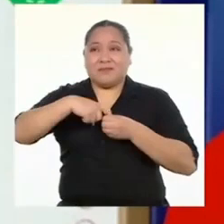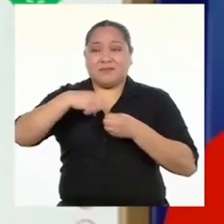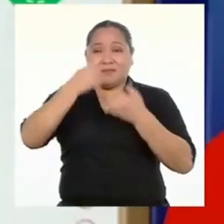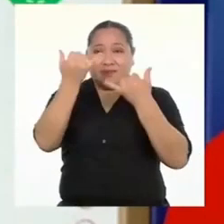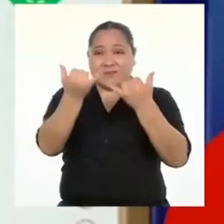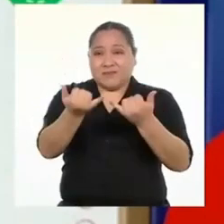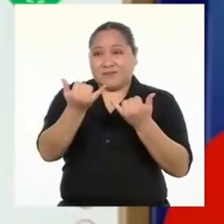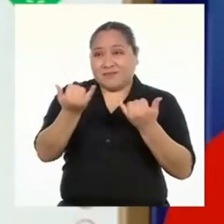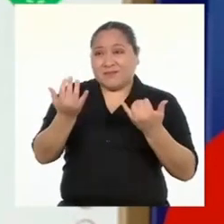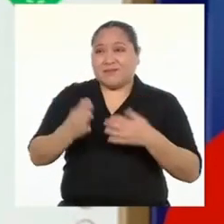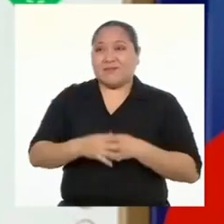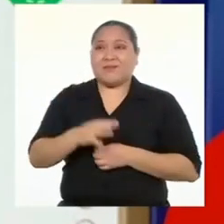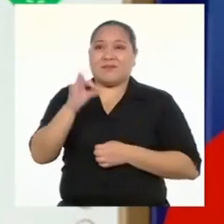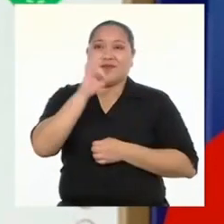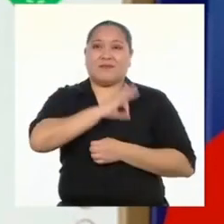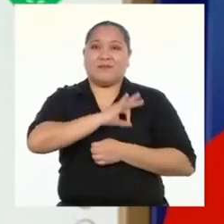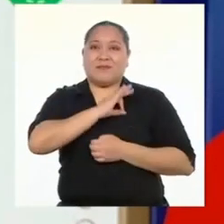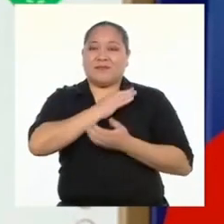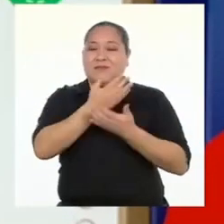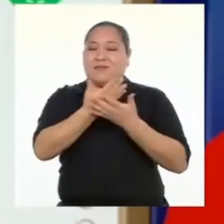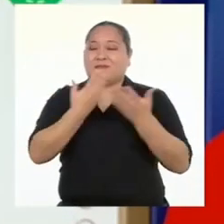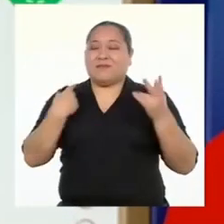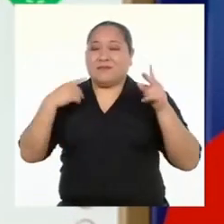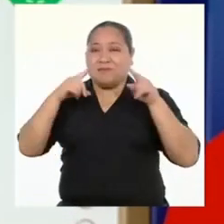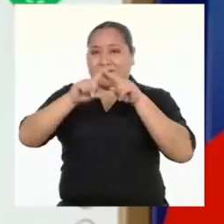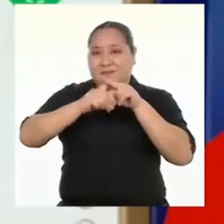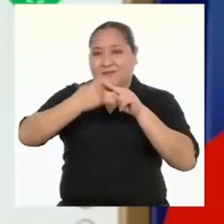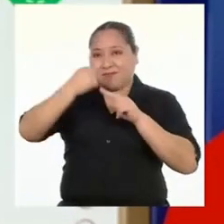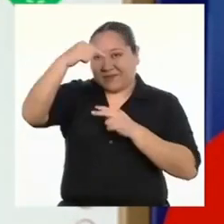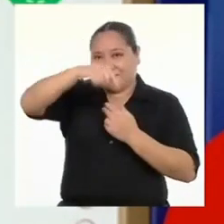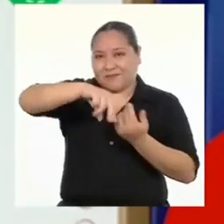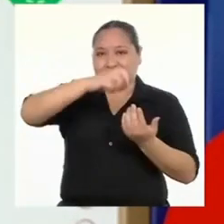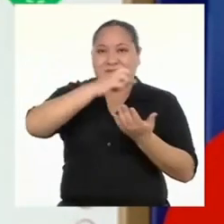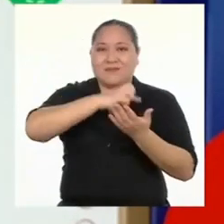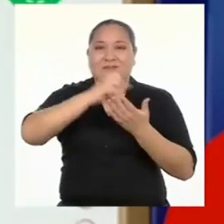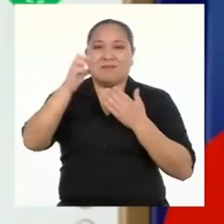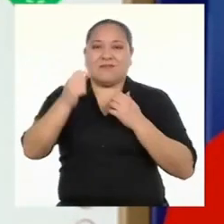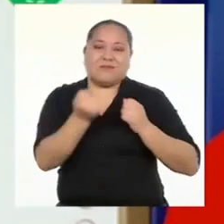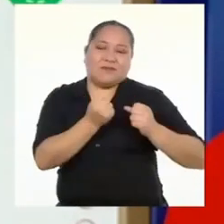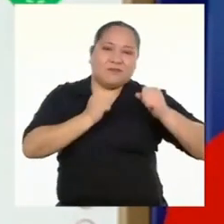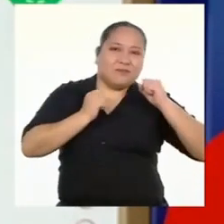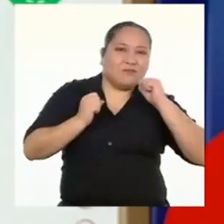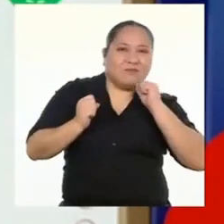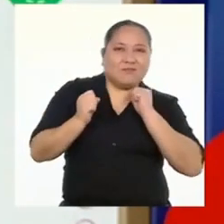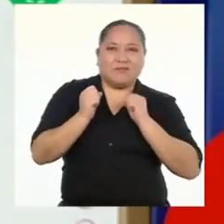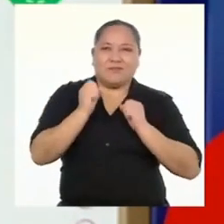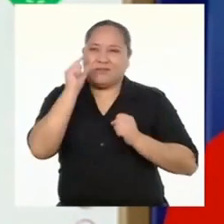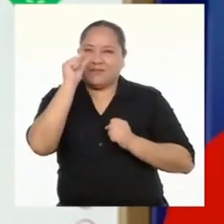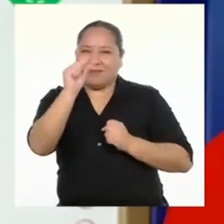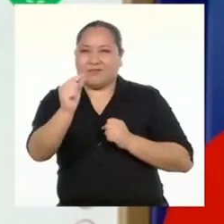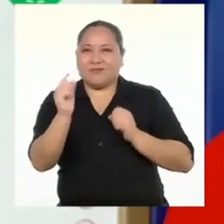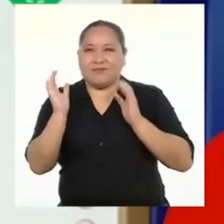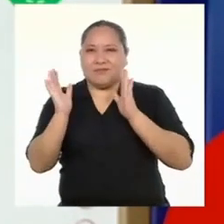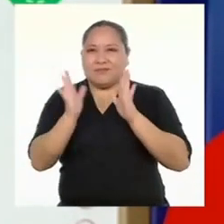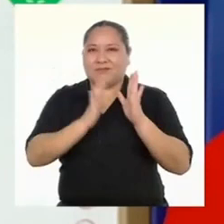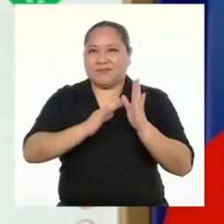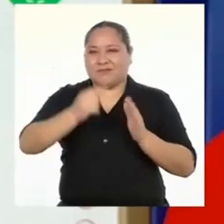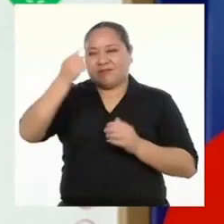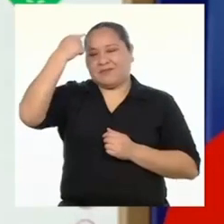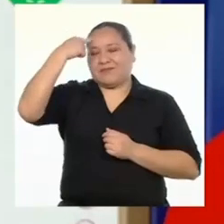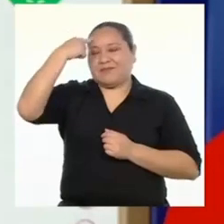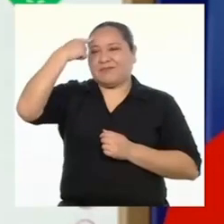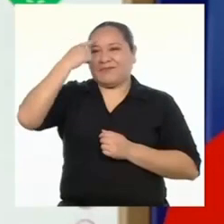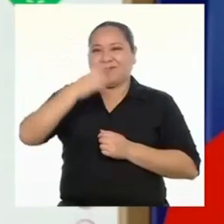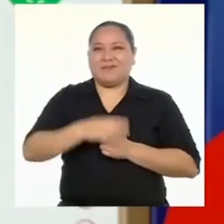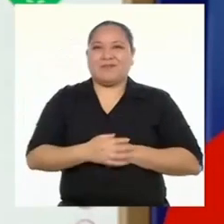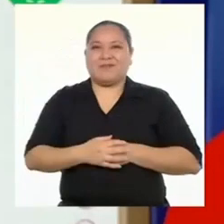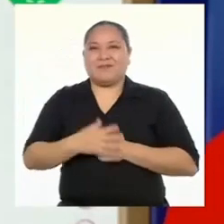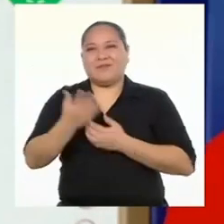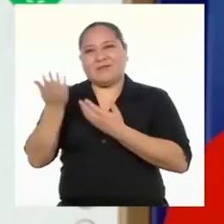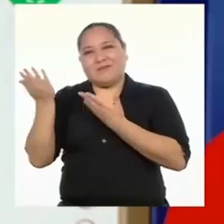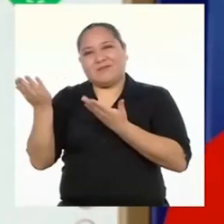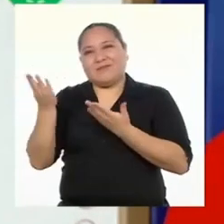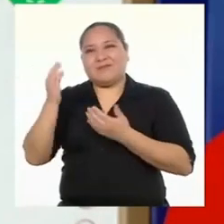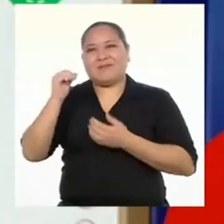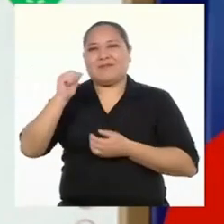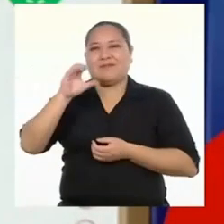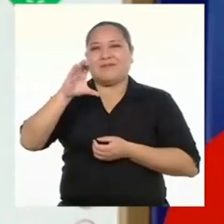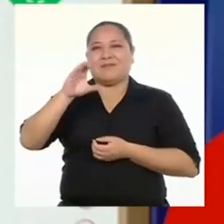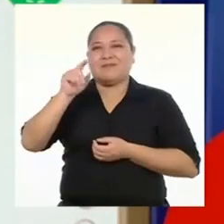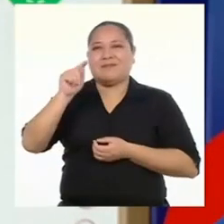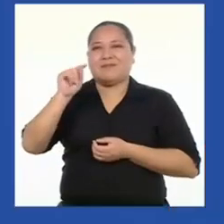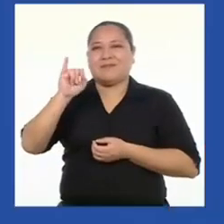ahora mismo. Y aprovechar que antes de empezar con el programa de hoy, vamos a movernos un poquito para preparar nuestras mentes. Vamos con